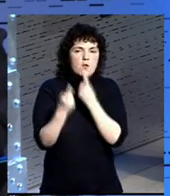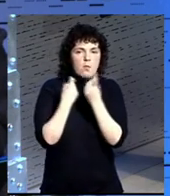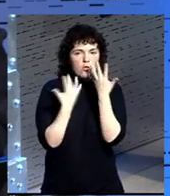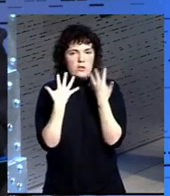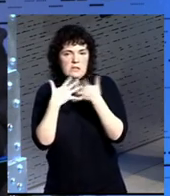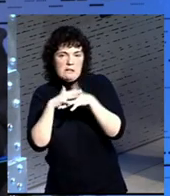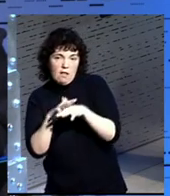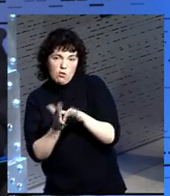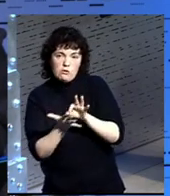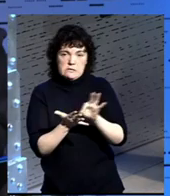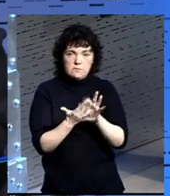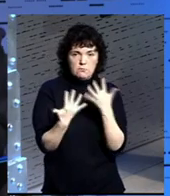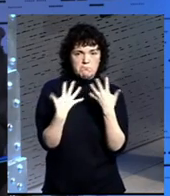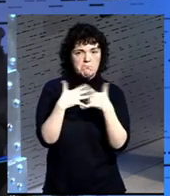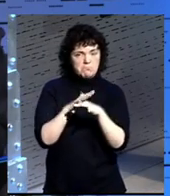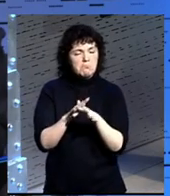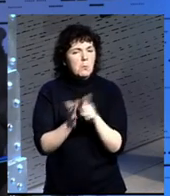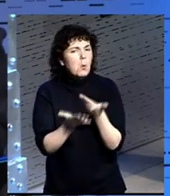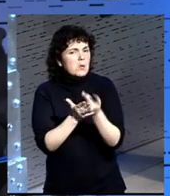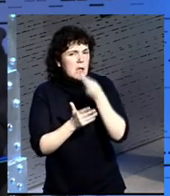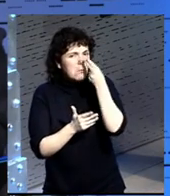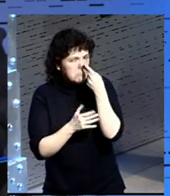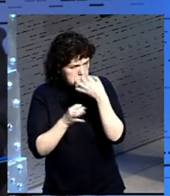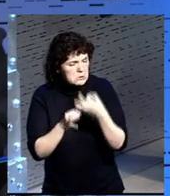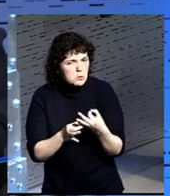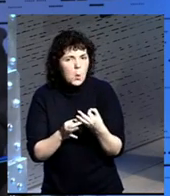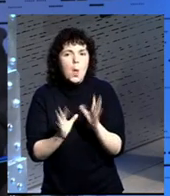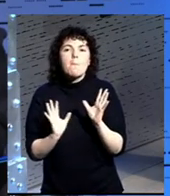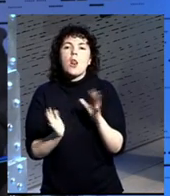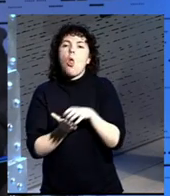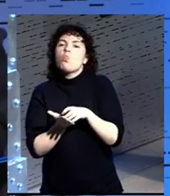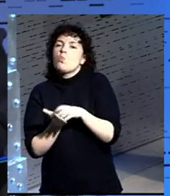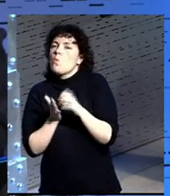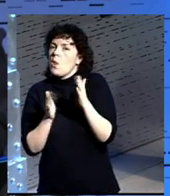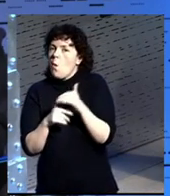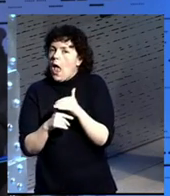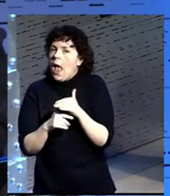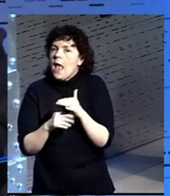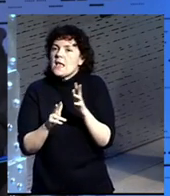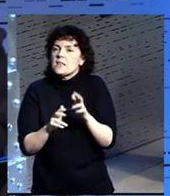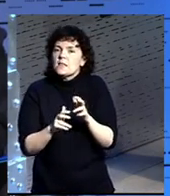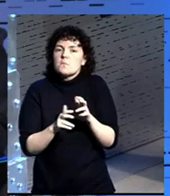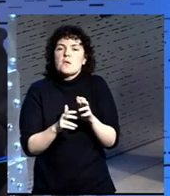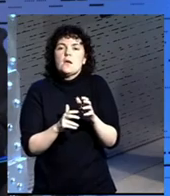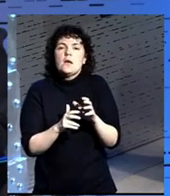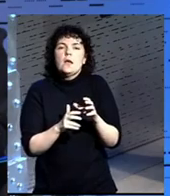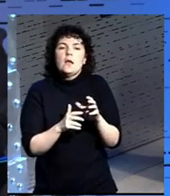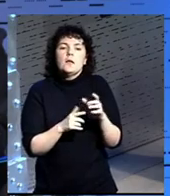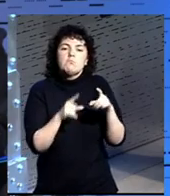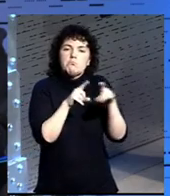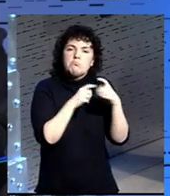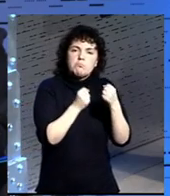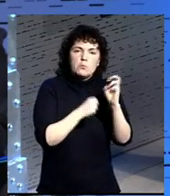con servicio que van a ser muy interesantes, pero que tampoco hay ninguna duda de que los incumbentes las pueden